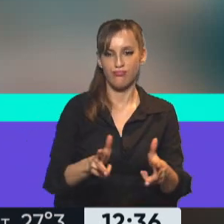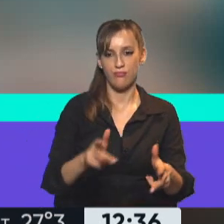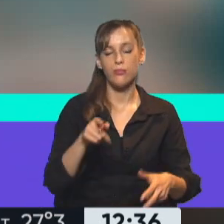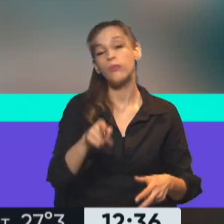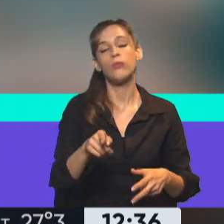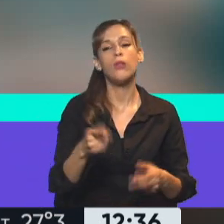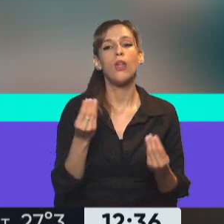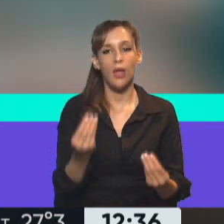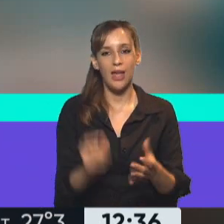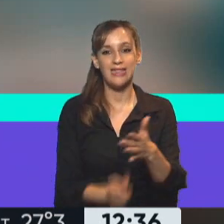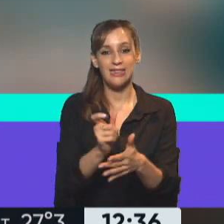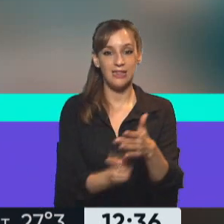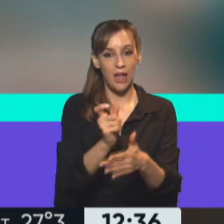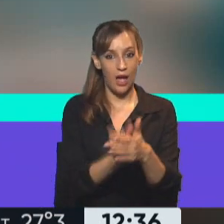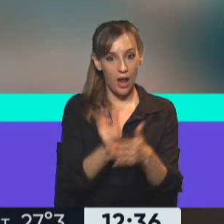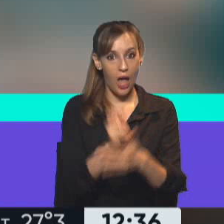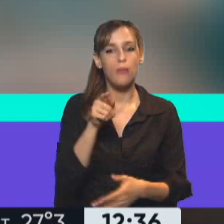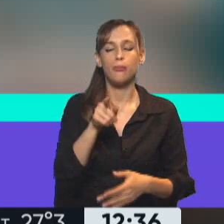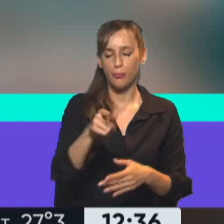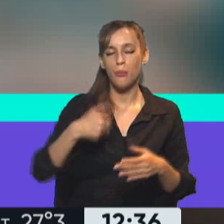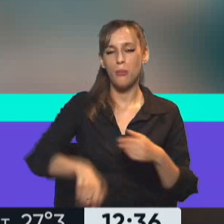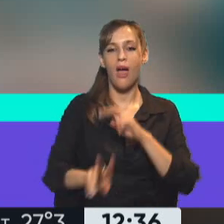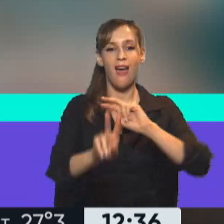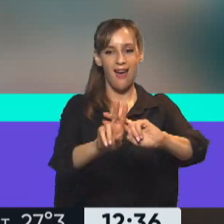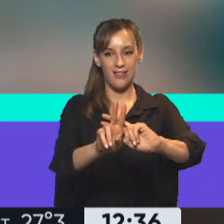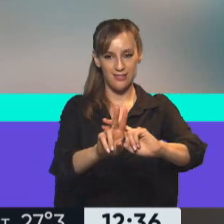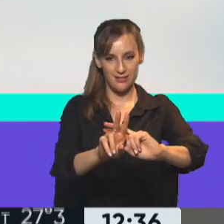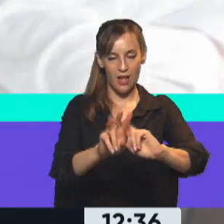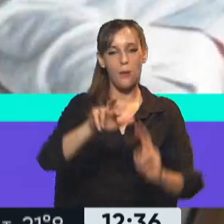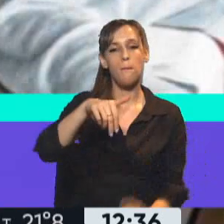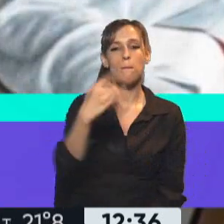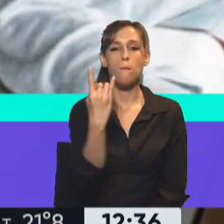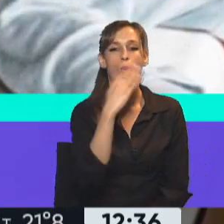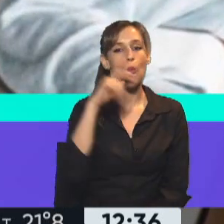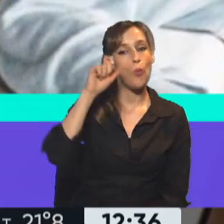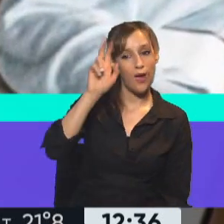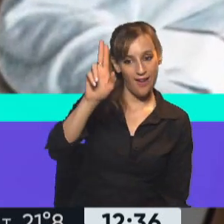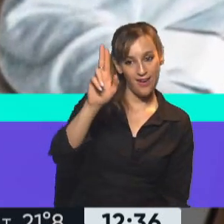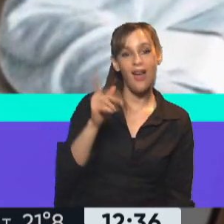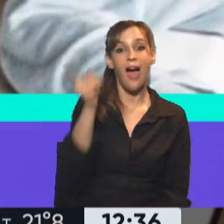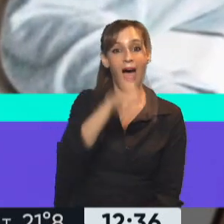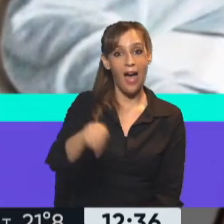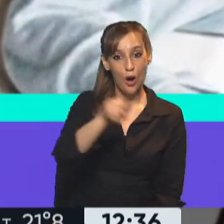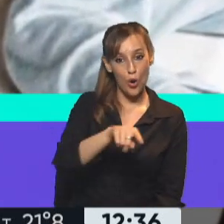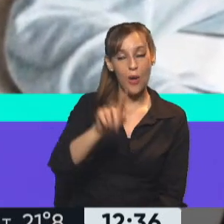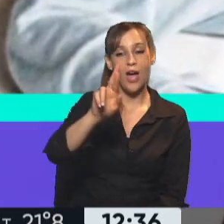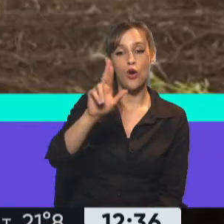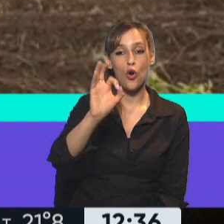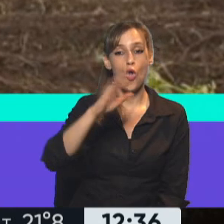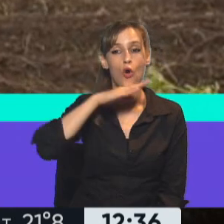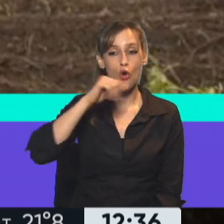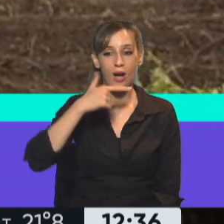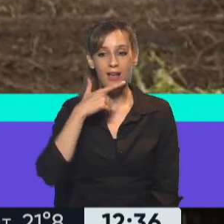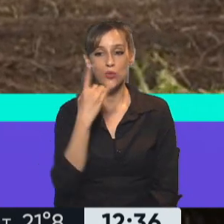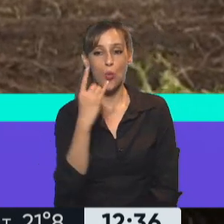del Rojas, con el hashtag mujer y el arroba, el Rojas Uva. Decir, ¿no? Expresar los cambios que